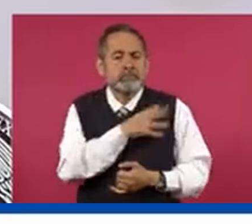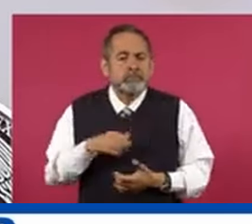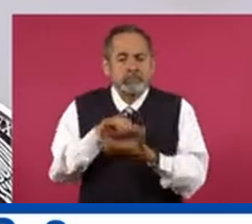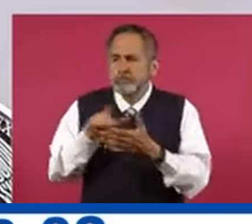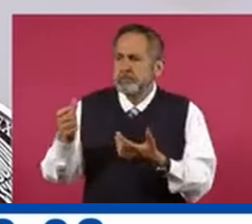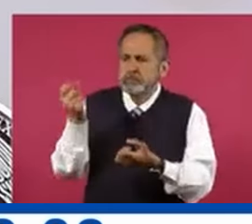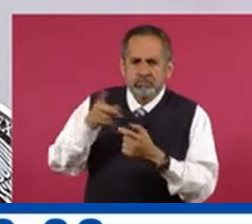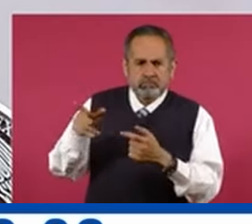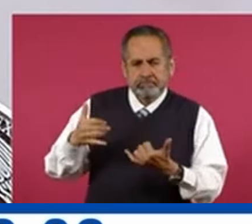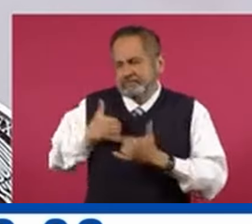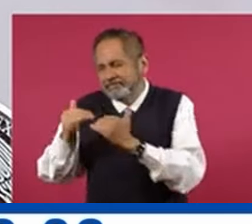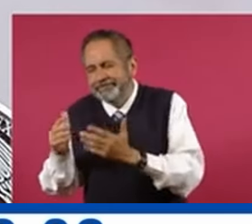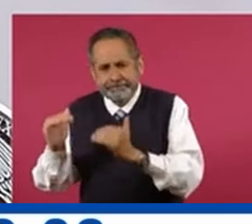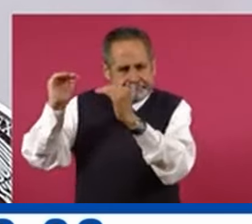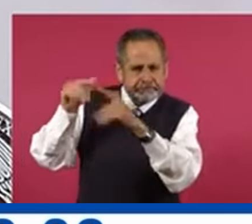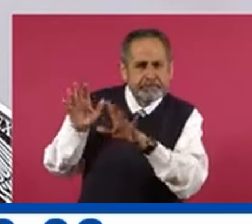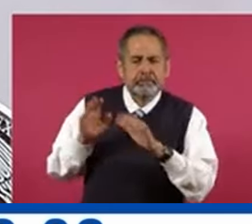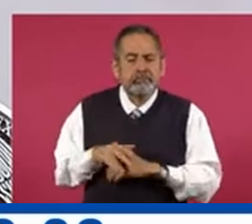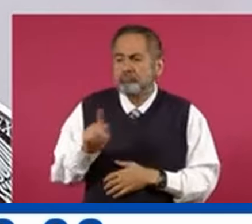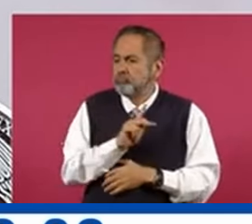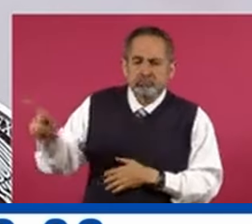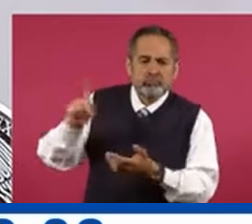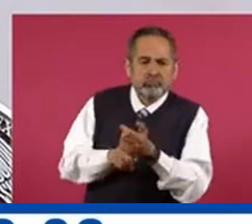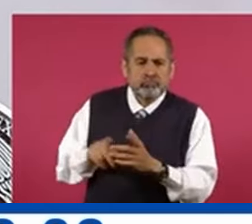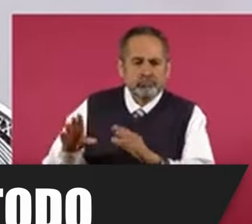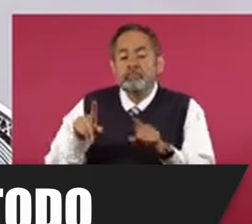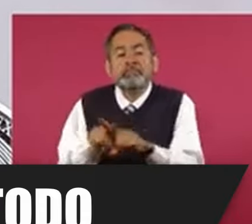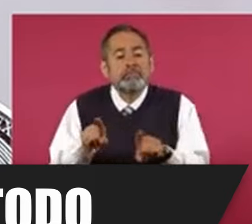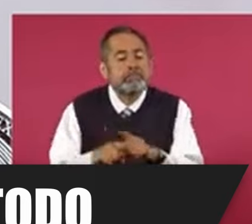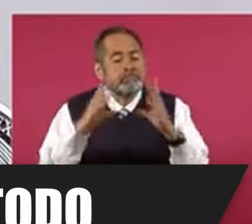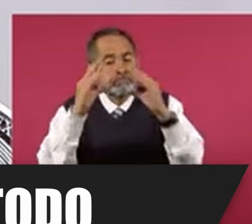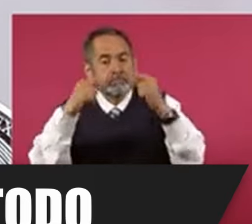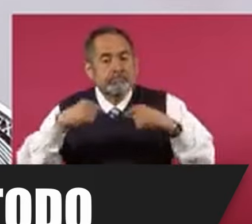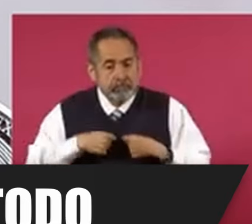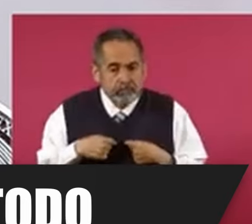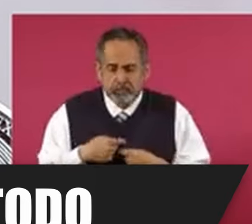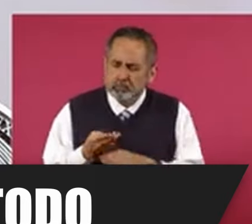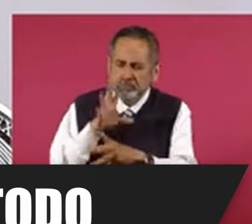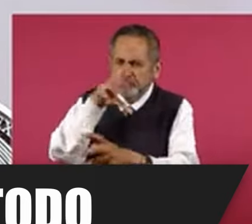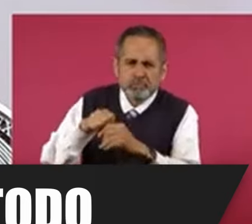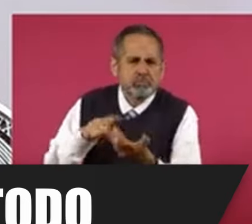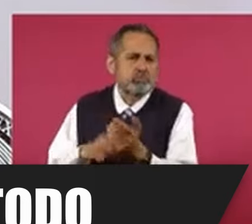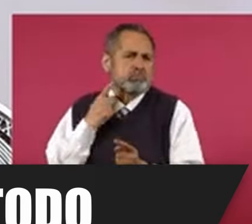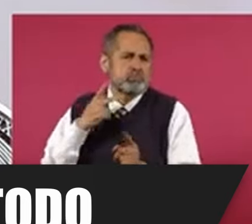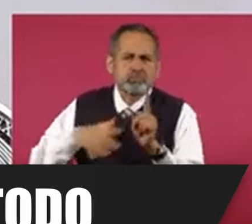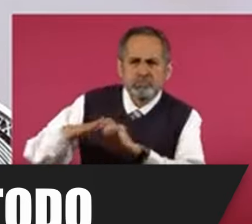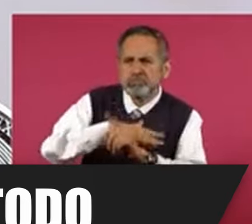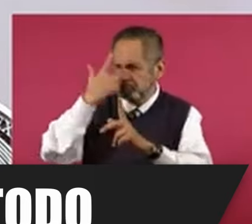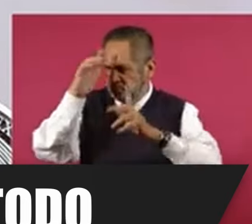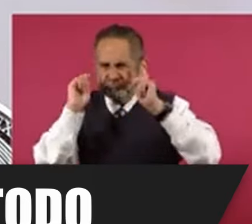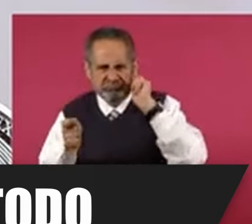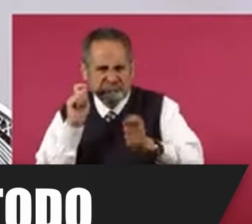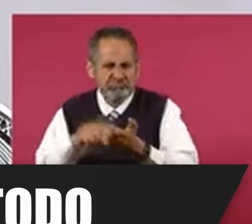ya no son tan chavos, pero pues todos han sido formados, y yo misma, en un ambiente altamente político y politizado. Es el